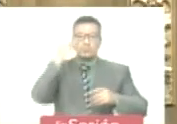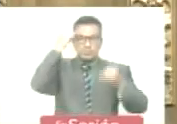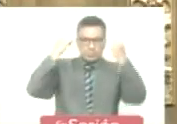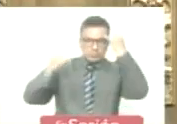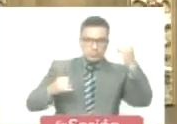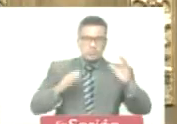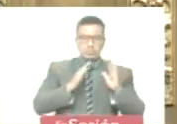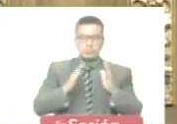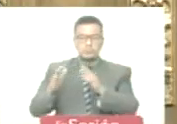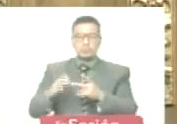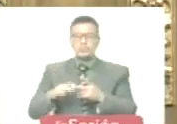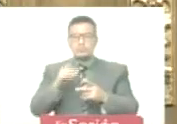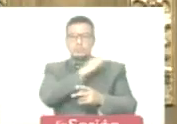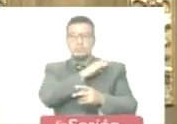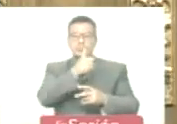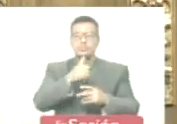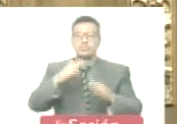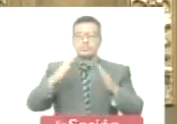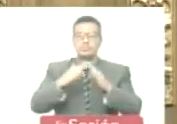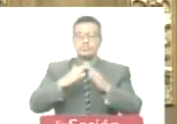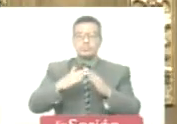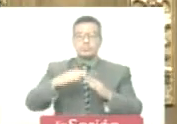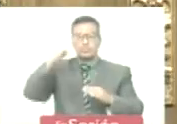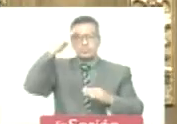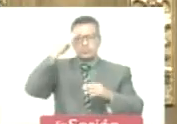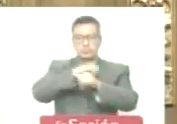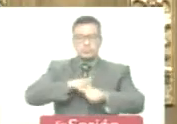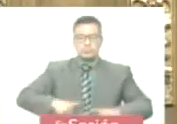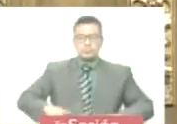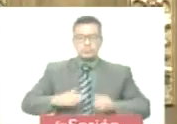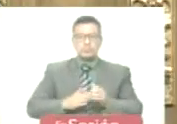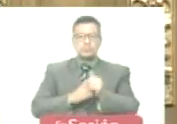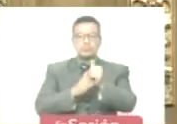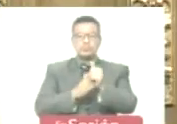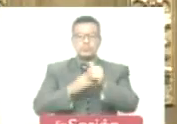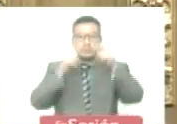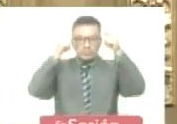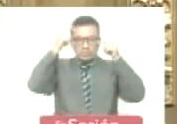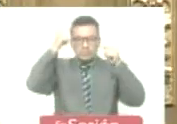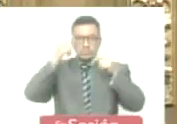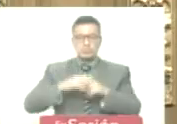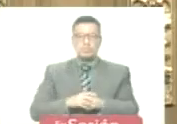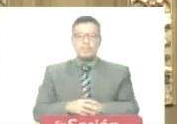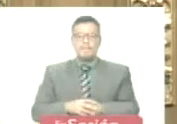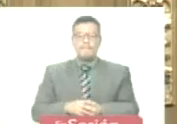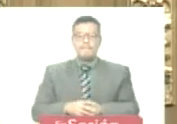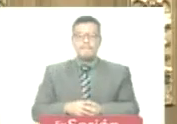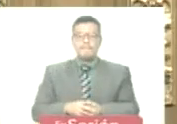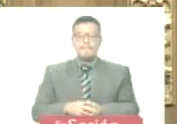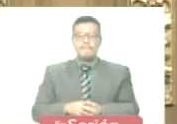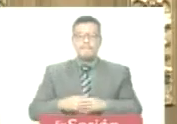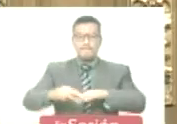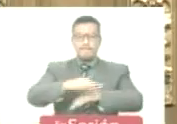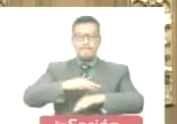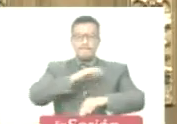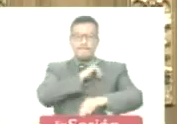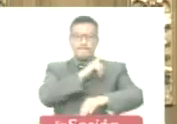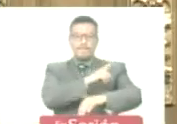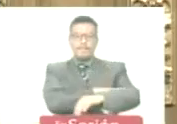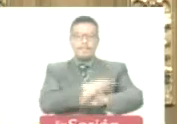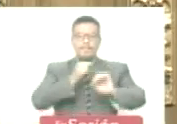operacional, jefe de la casa militar del comandante Hugo Chávez, ministro del Poder Popular